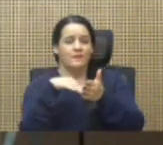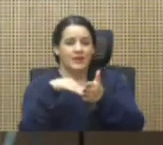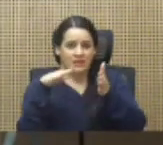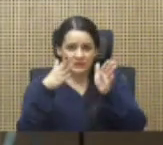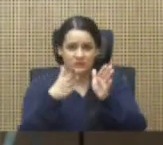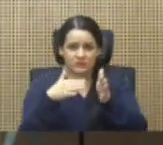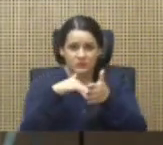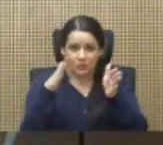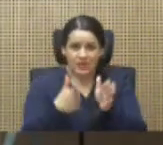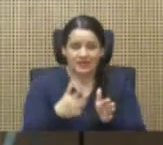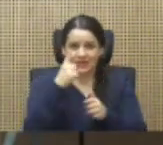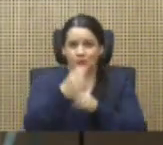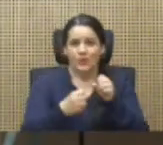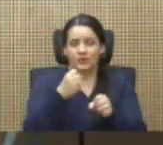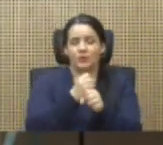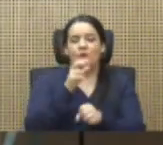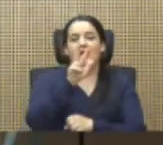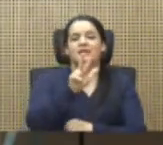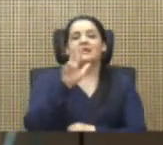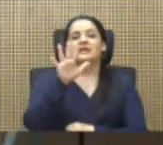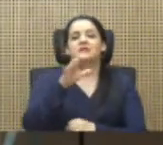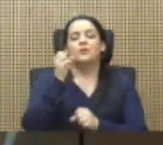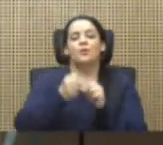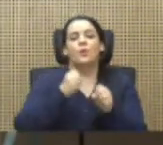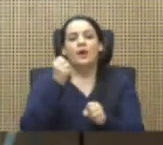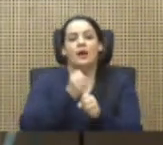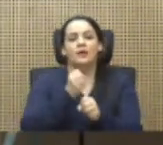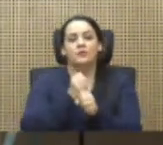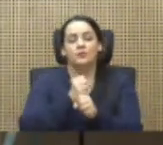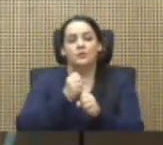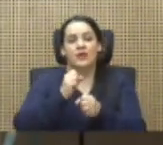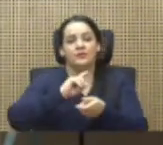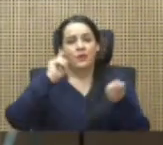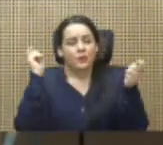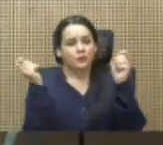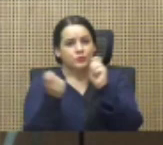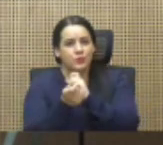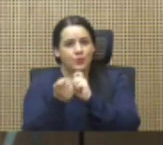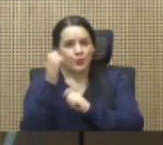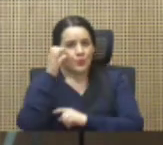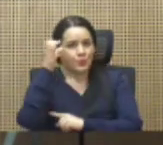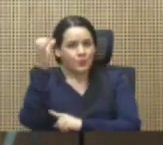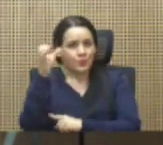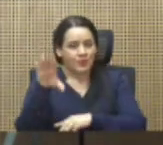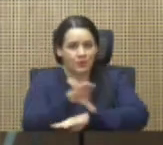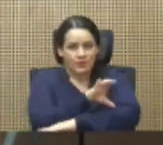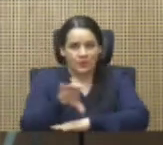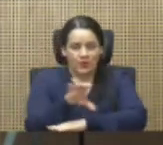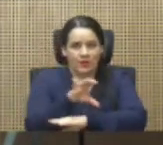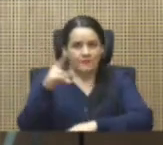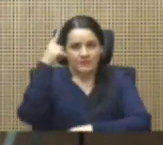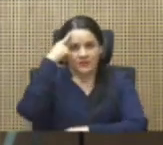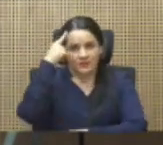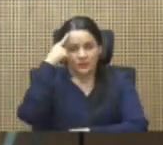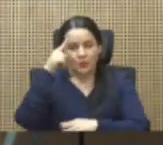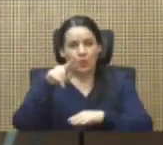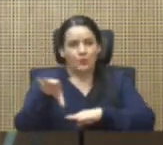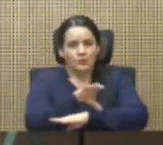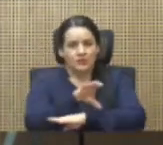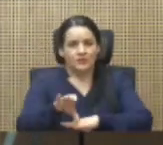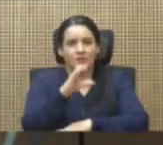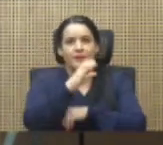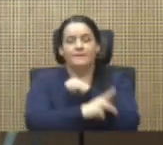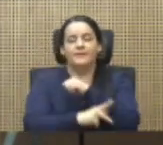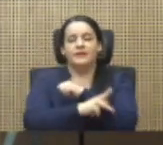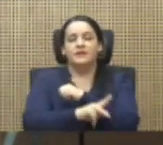durante 35 años revolucionó la cultura informática y el pensamiento computacional del país. Así que el único haber en